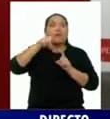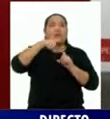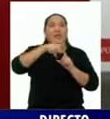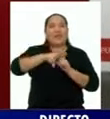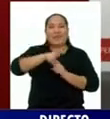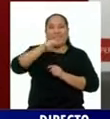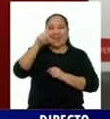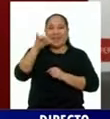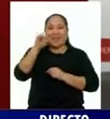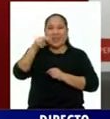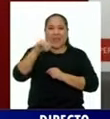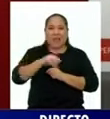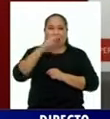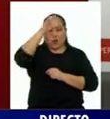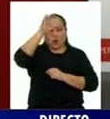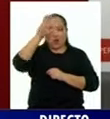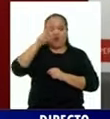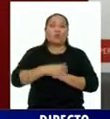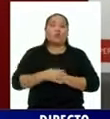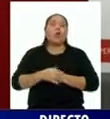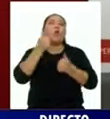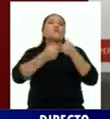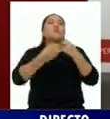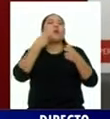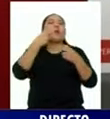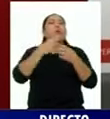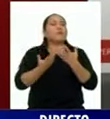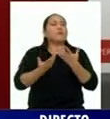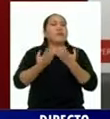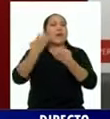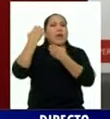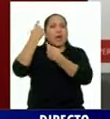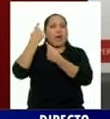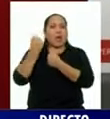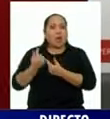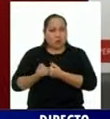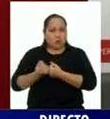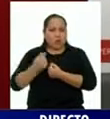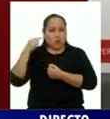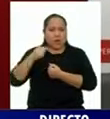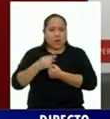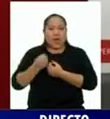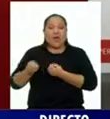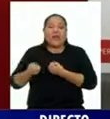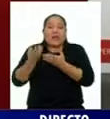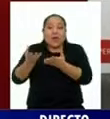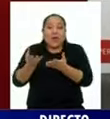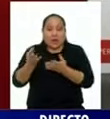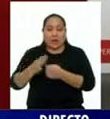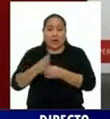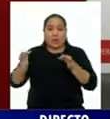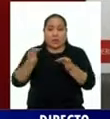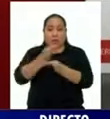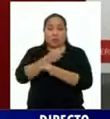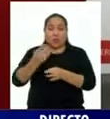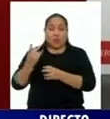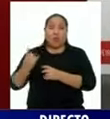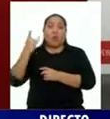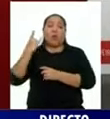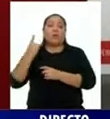sería, ¿cuál es la situación económica que está dejando el gobierno de transición al gobierno que le sigue?